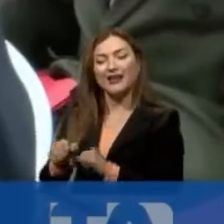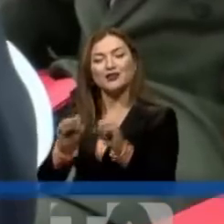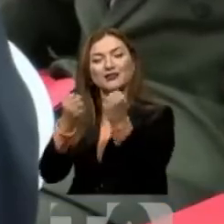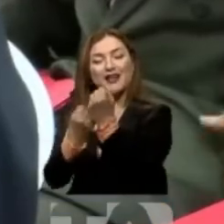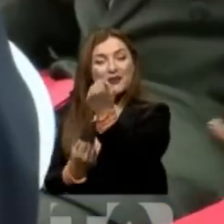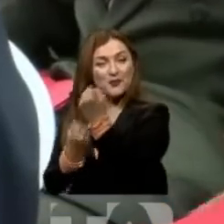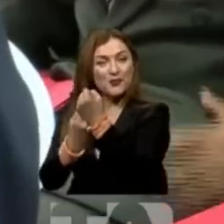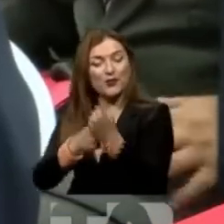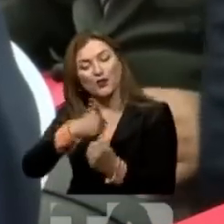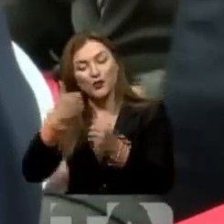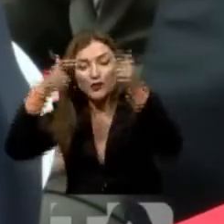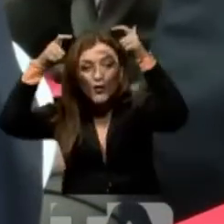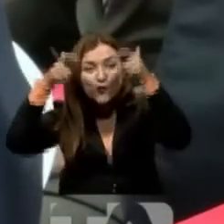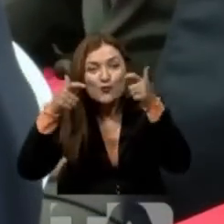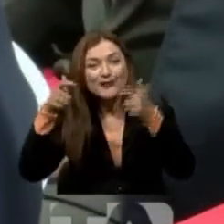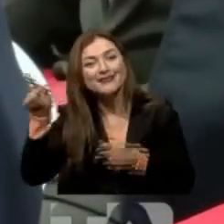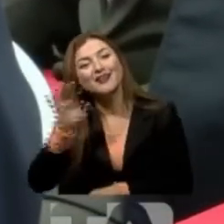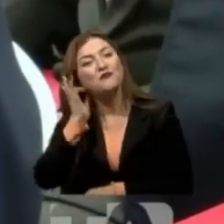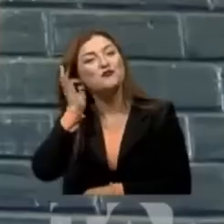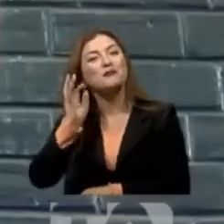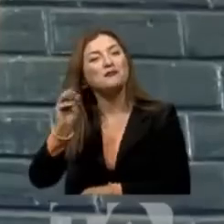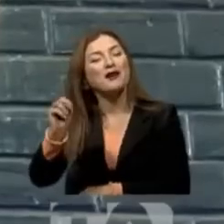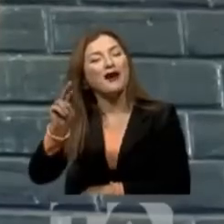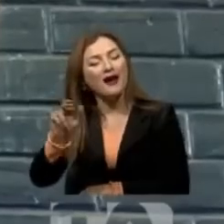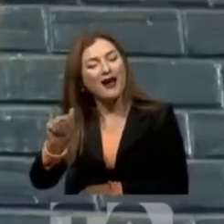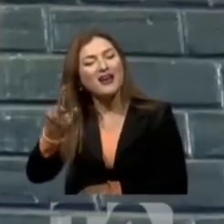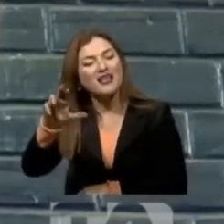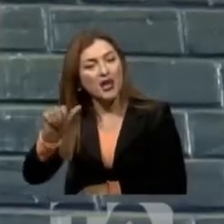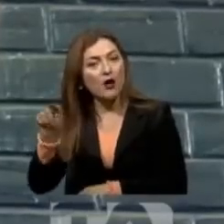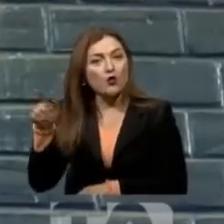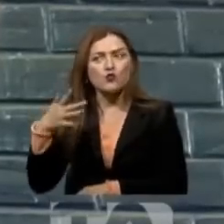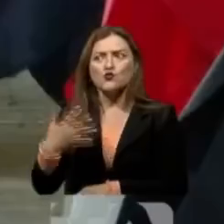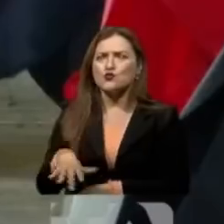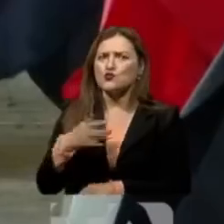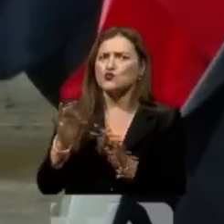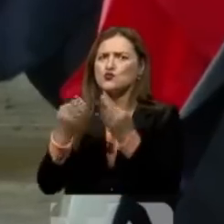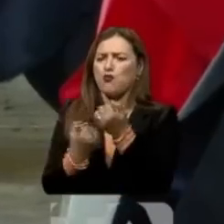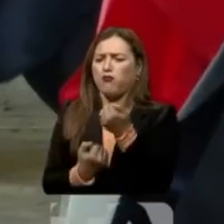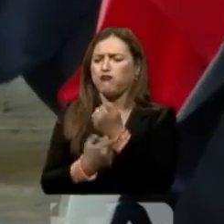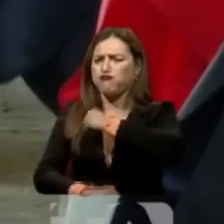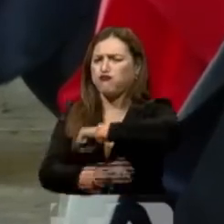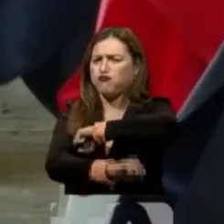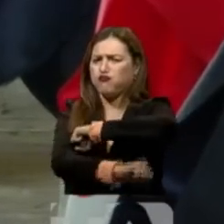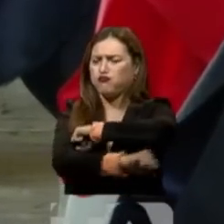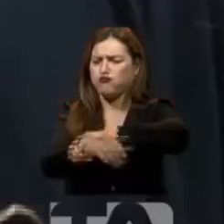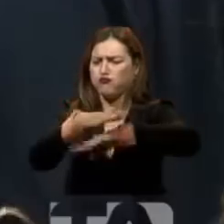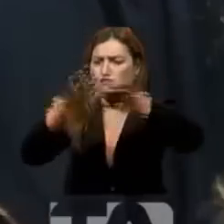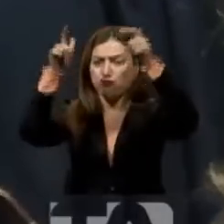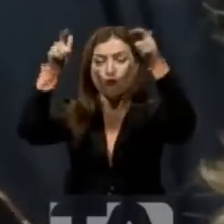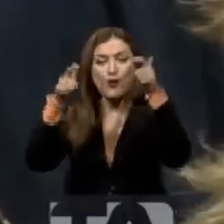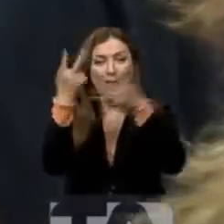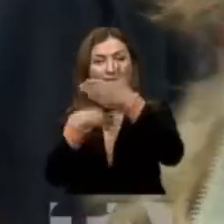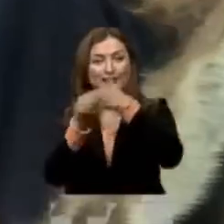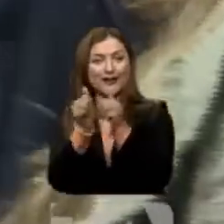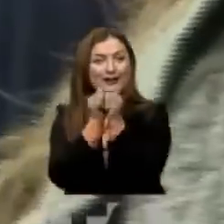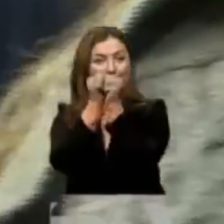de las graduadas es María Lozano, quien resaltó que el apoyo de su familia fue fundamental para terminar el bachillerato. Su hija la acompaña